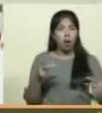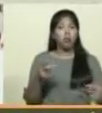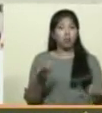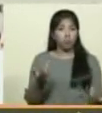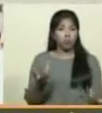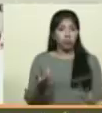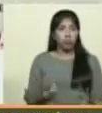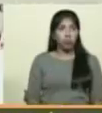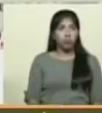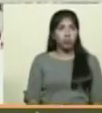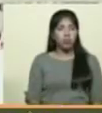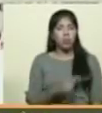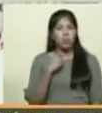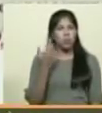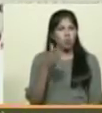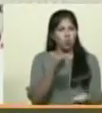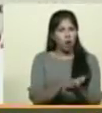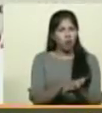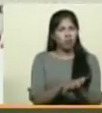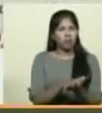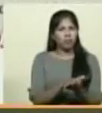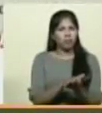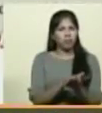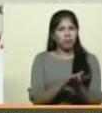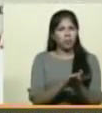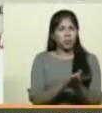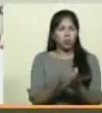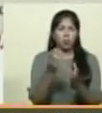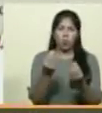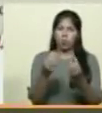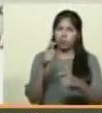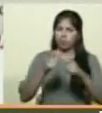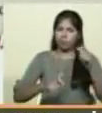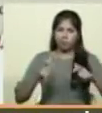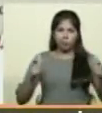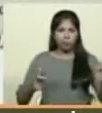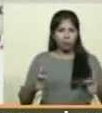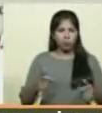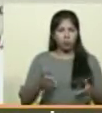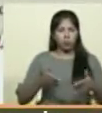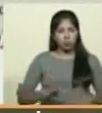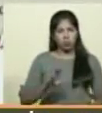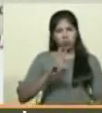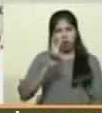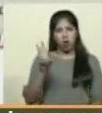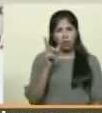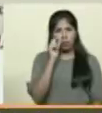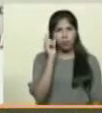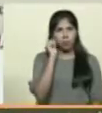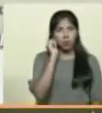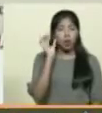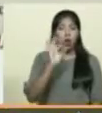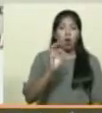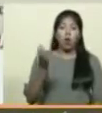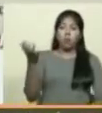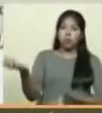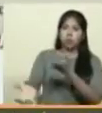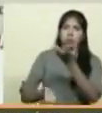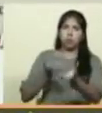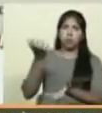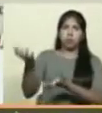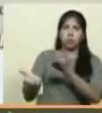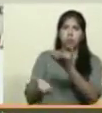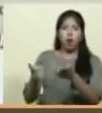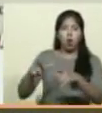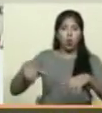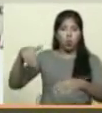fueron asesinados decenas de venezolanos y venezolanas e incendiados centros de